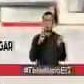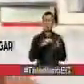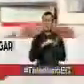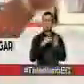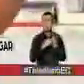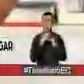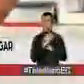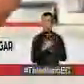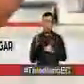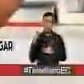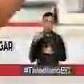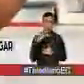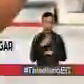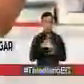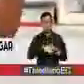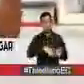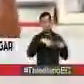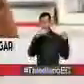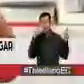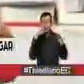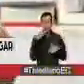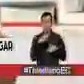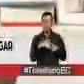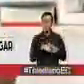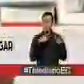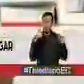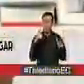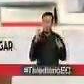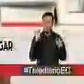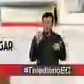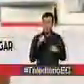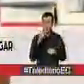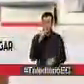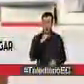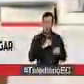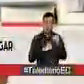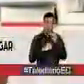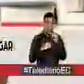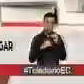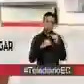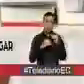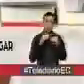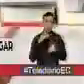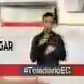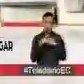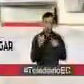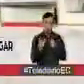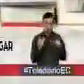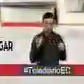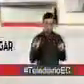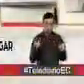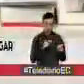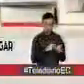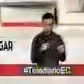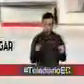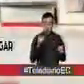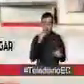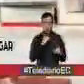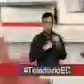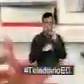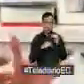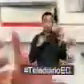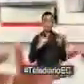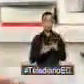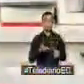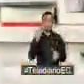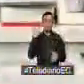¿Qué quiere decir eso? Que los peces adultos tienen carnada para comer, tienen estos pescados pequeños. Entonces,